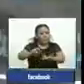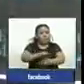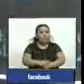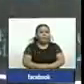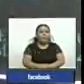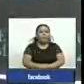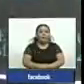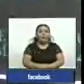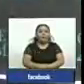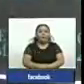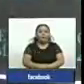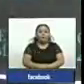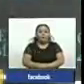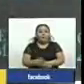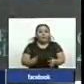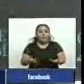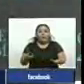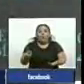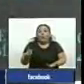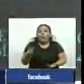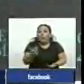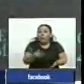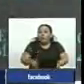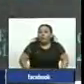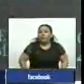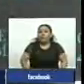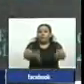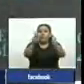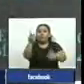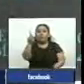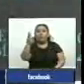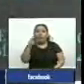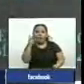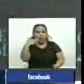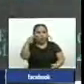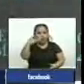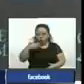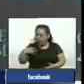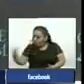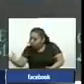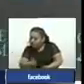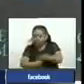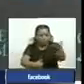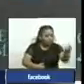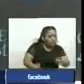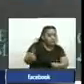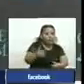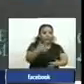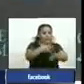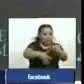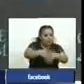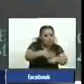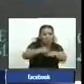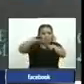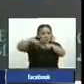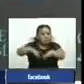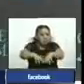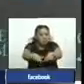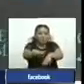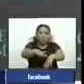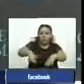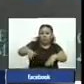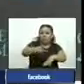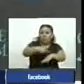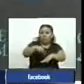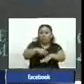destacados son la cantidad de kilómetros recorridos en las campañas de limpieza, en las playas, los ríos, los parques. Tenemos